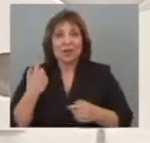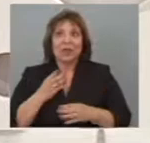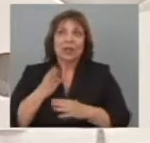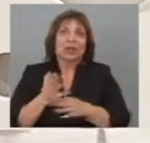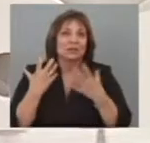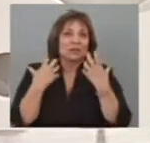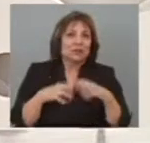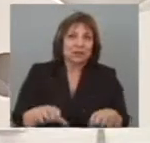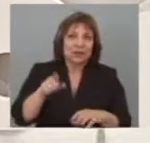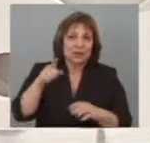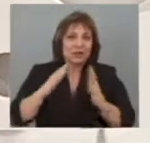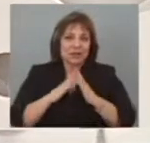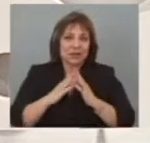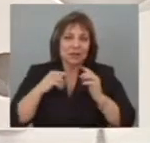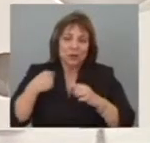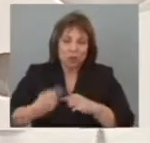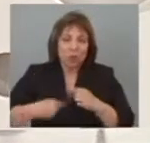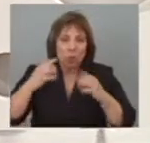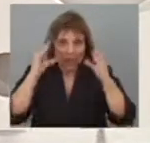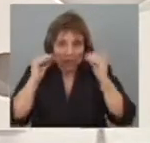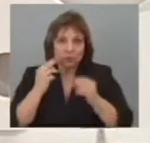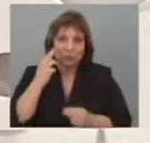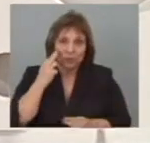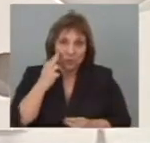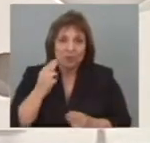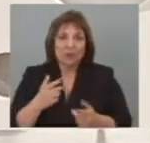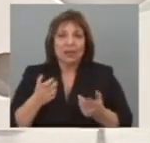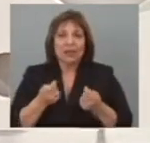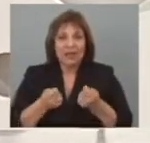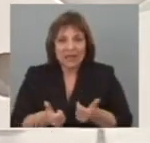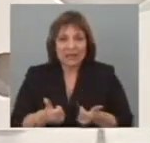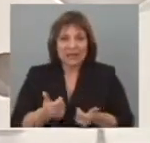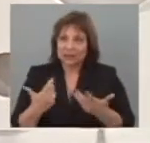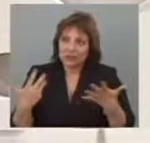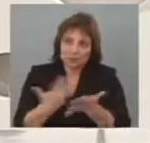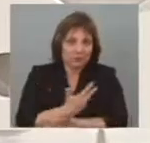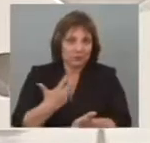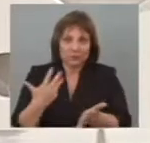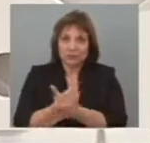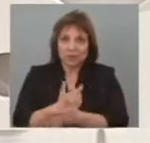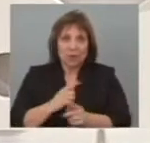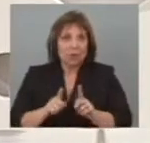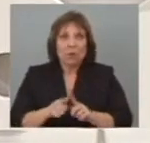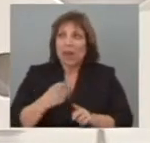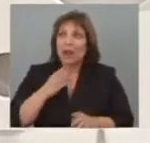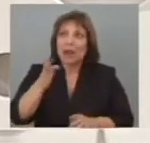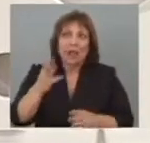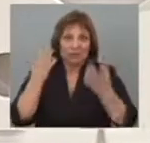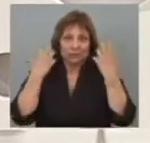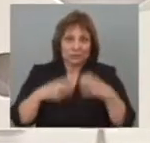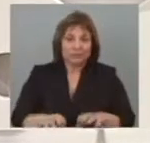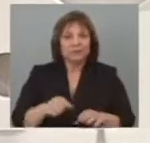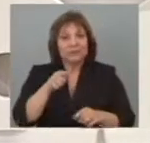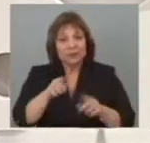de padecimiento y no una noche sino todas las noches, y eso se transforma casi que en una condena. Así que queremos profundizar sobre esta temática